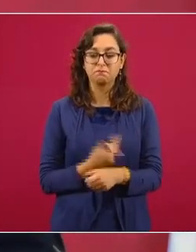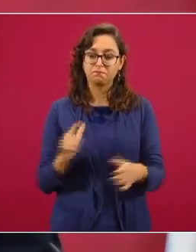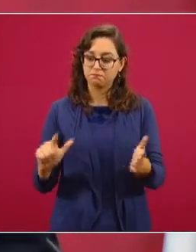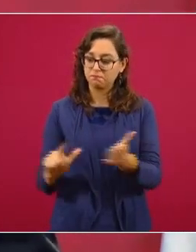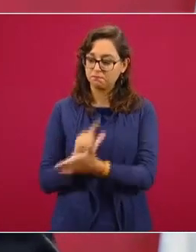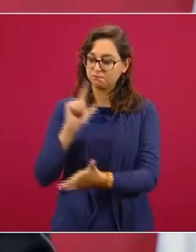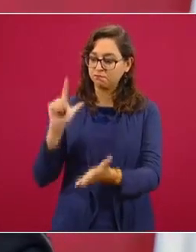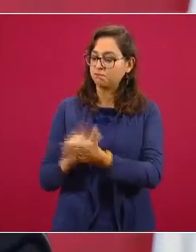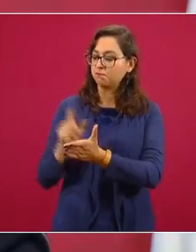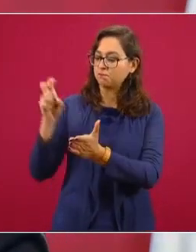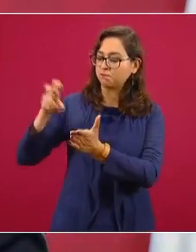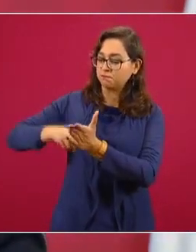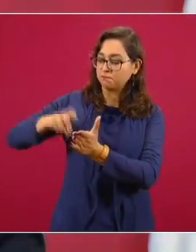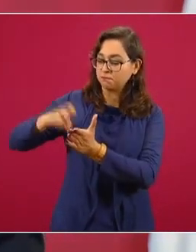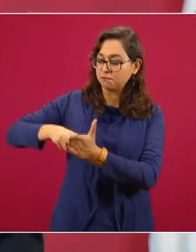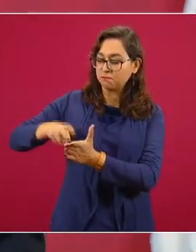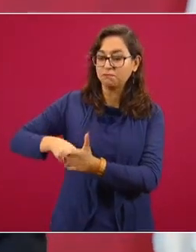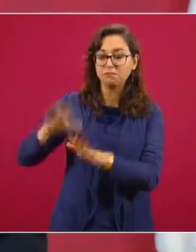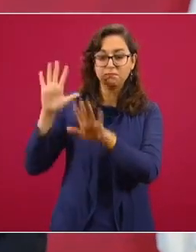para que